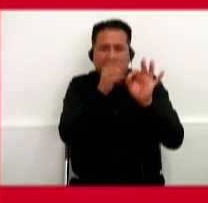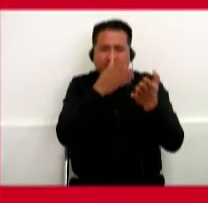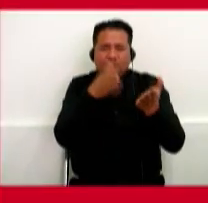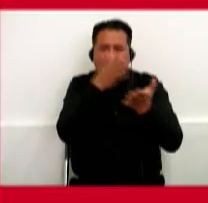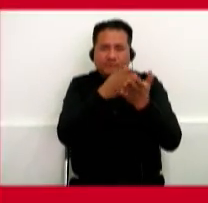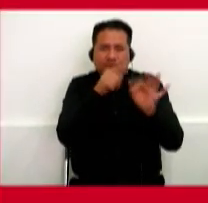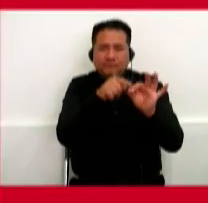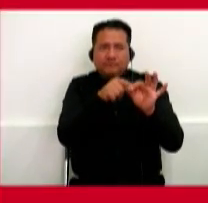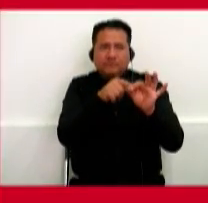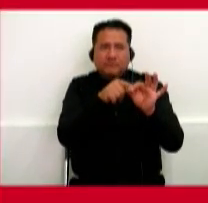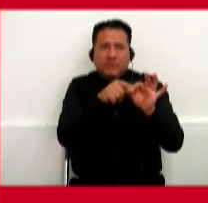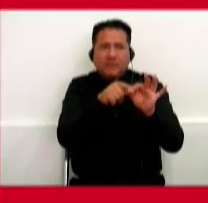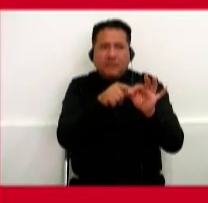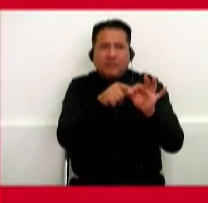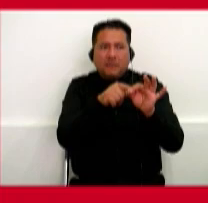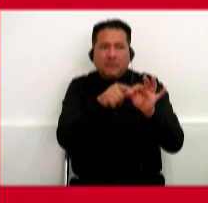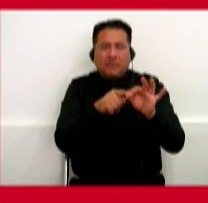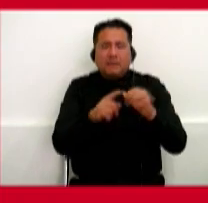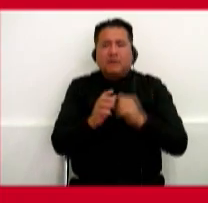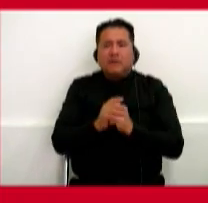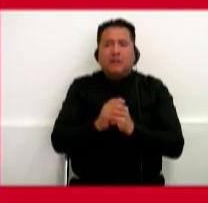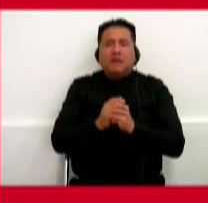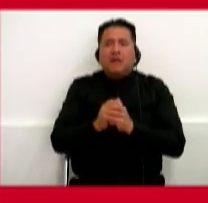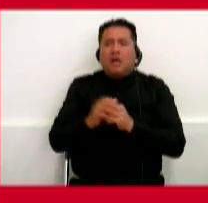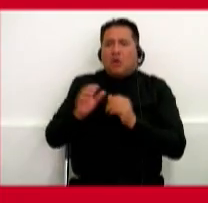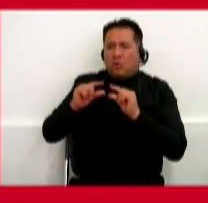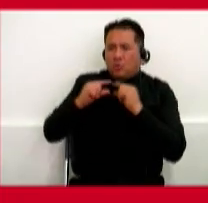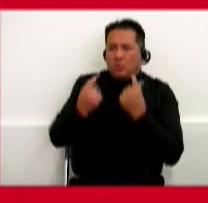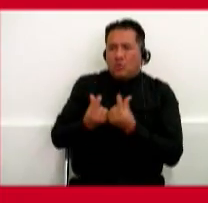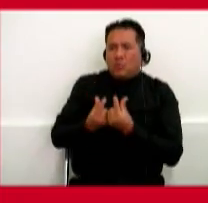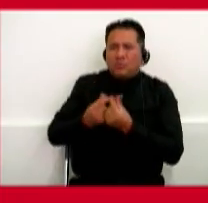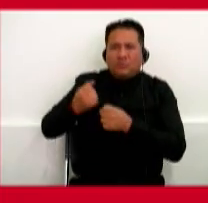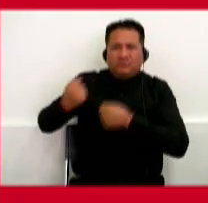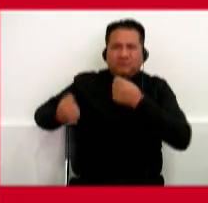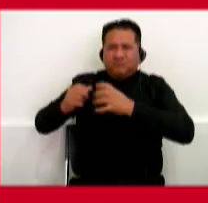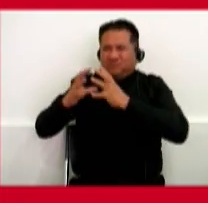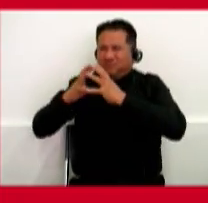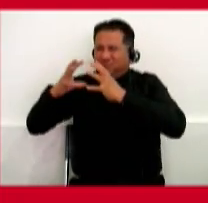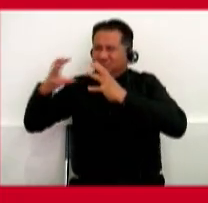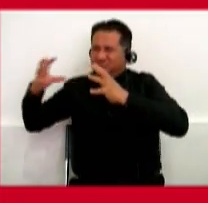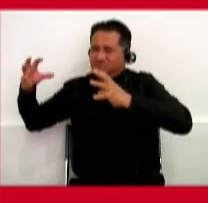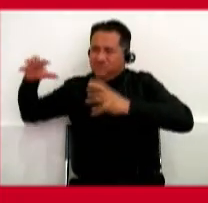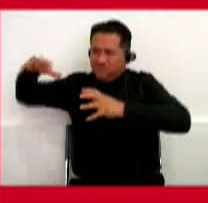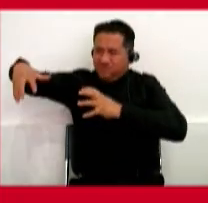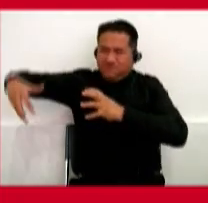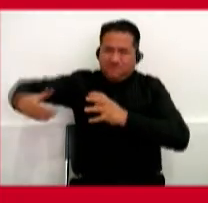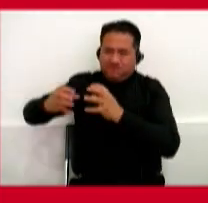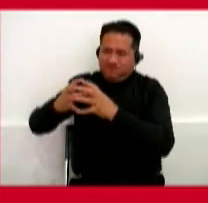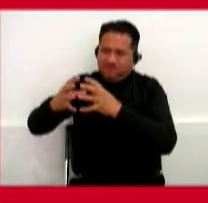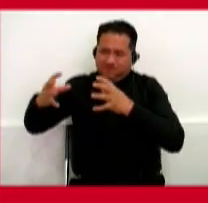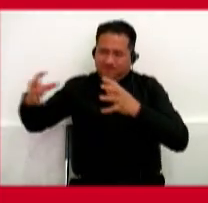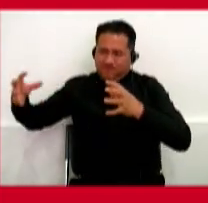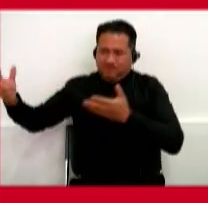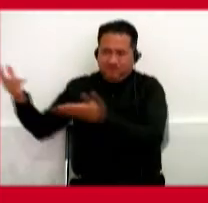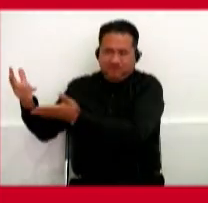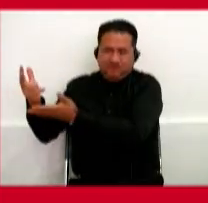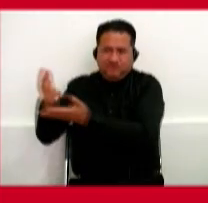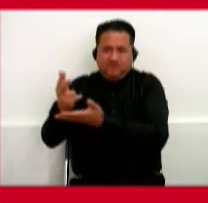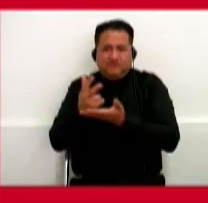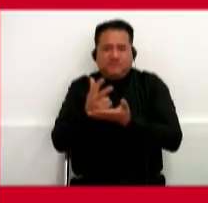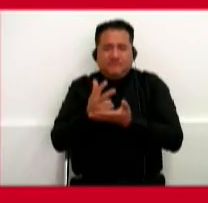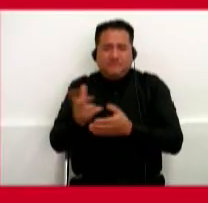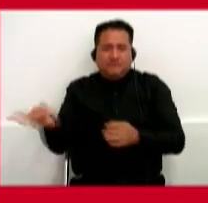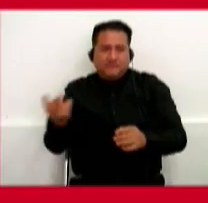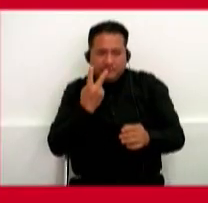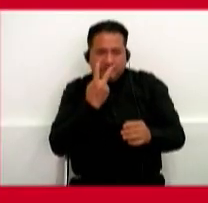productiva, justamente estaba teniendo bajo rendimiento y la identificación fue de que la velocidad, cuando